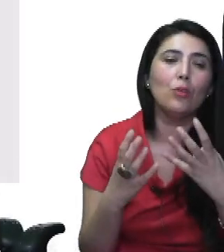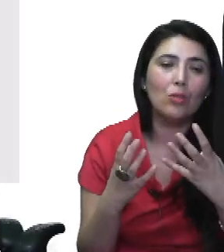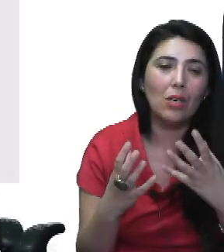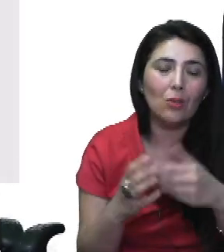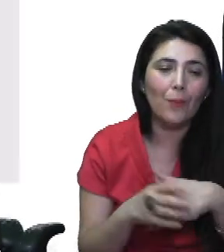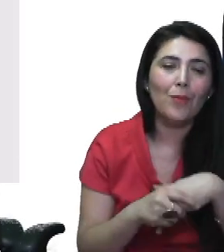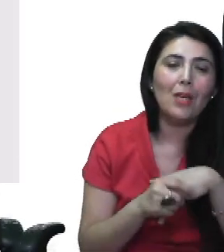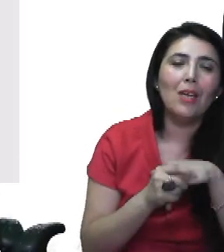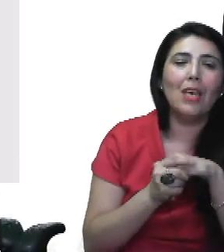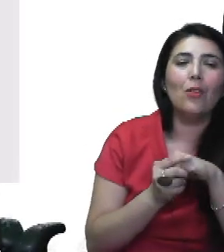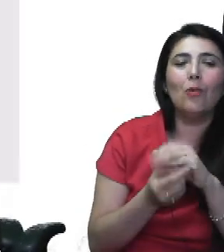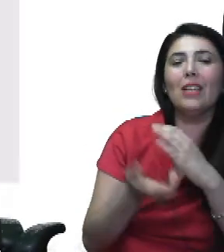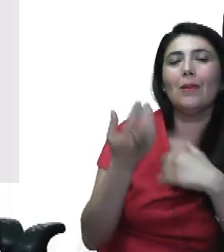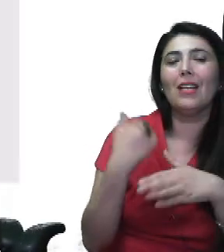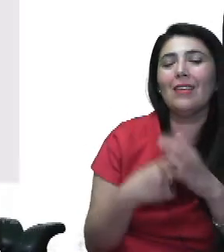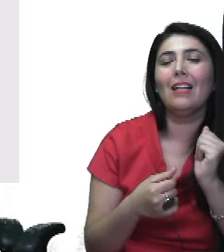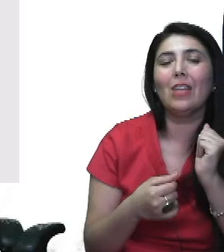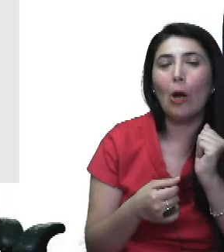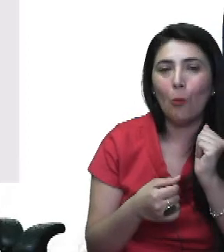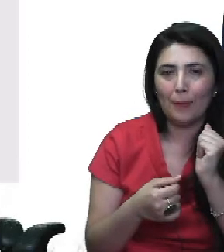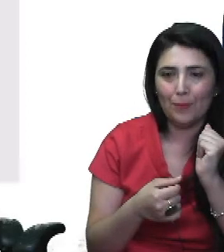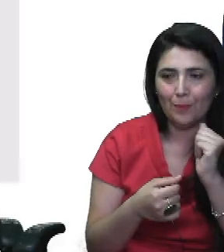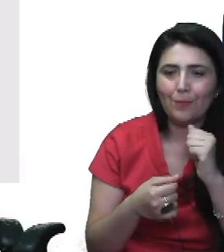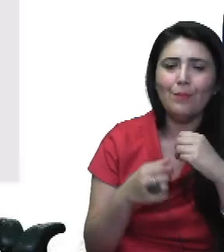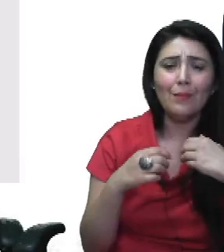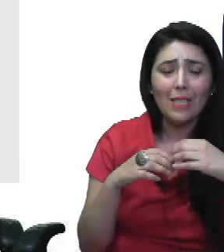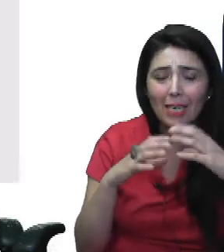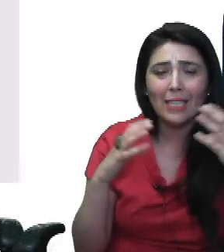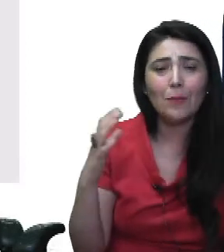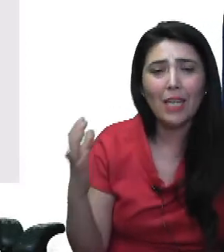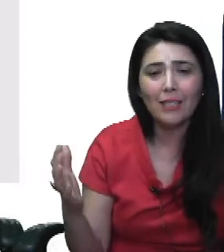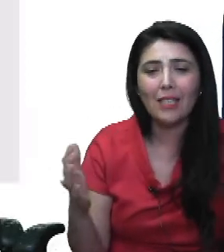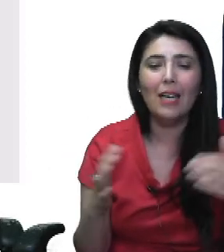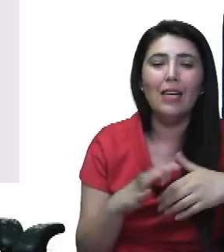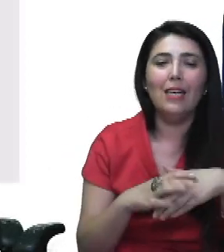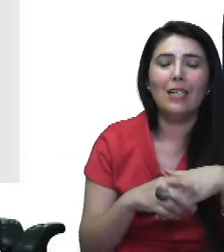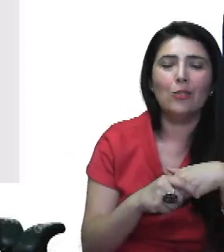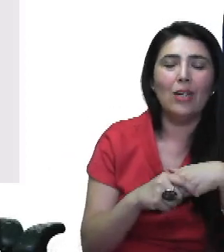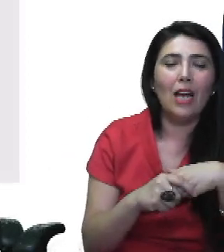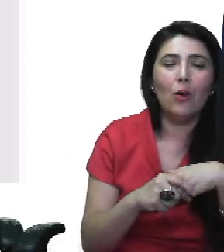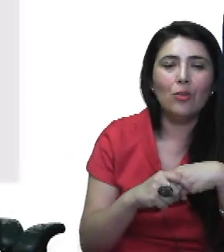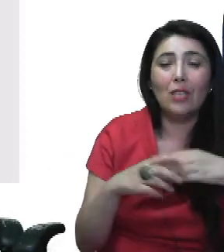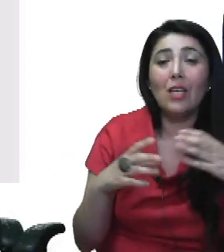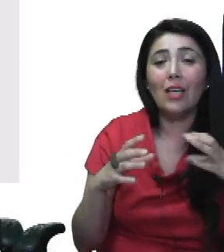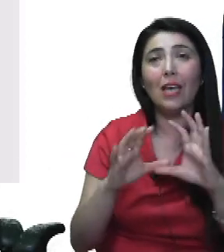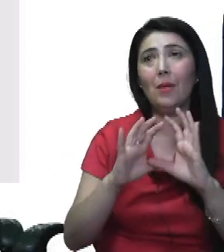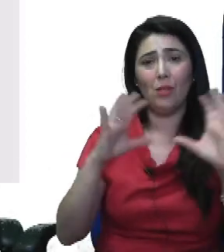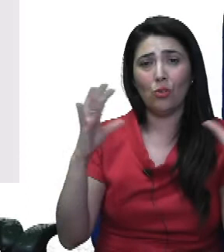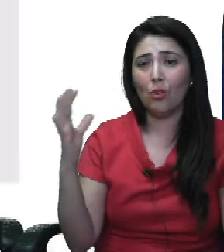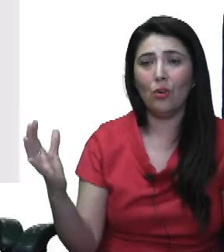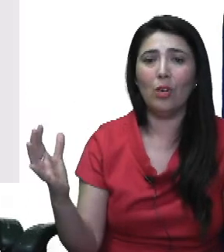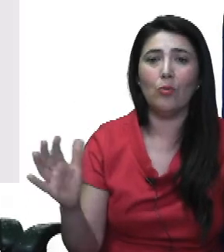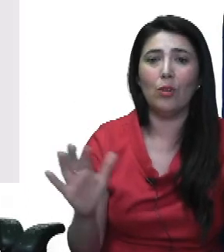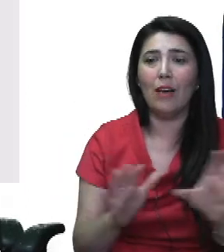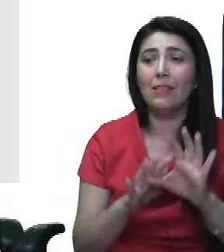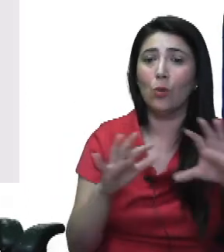miedo, ¿cierto?, que ellos denominan también el estrés del trauma, que es esta experiencia relacionada con sentir que mi